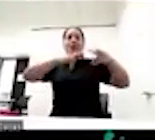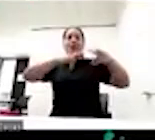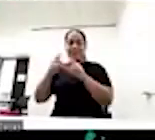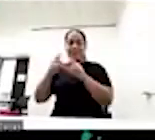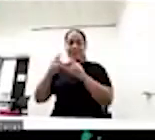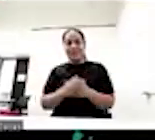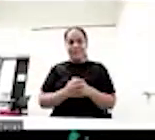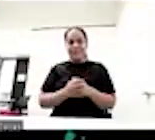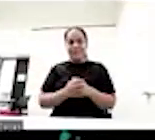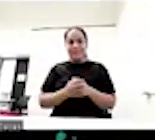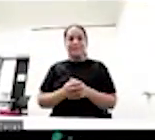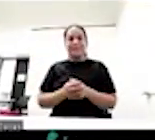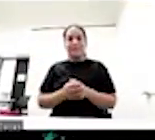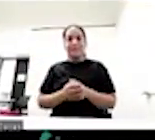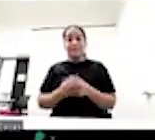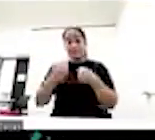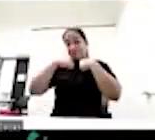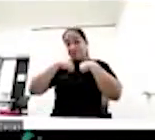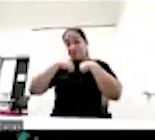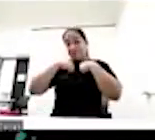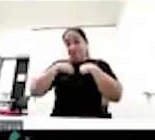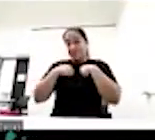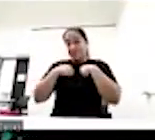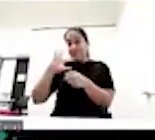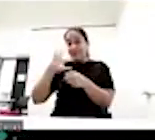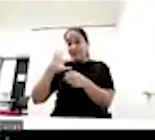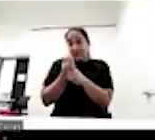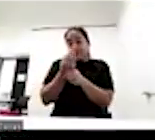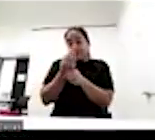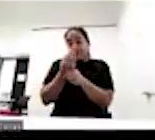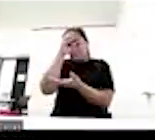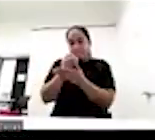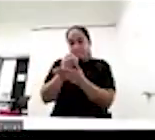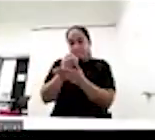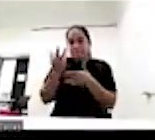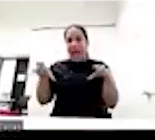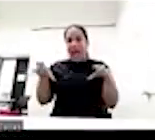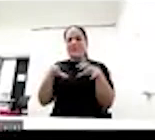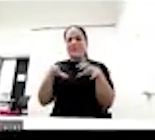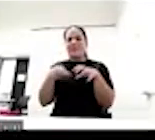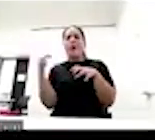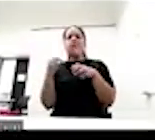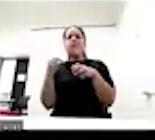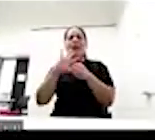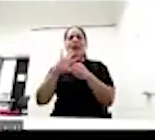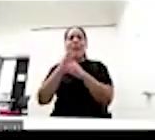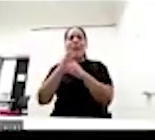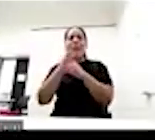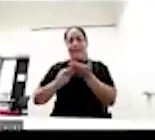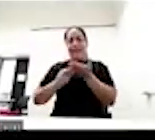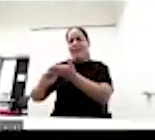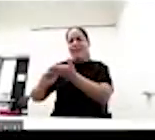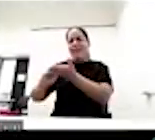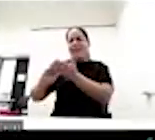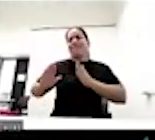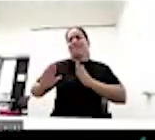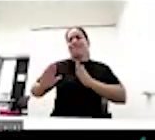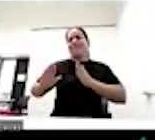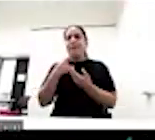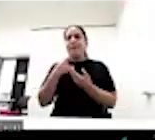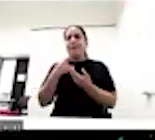Para mí, el arte es un acto de sanación. El arte es escenario de los